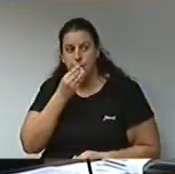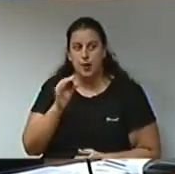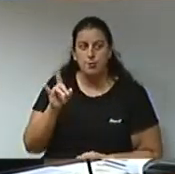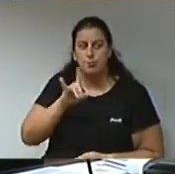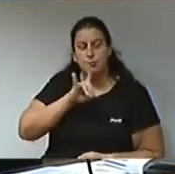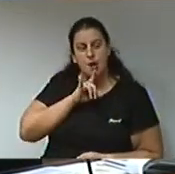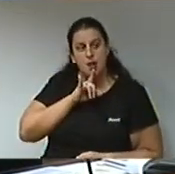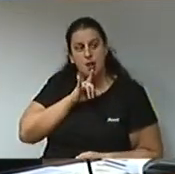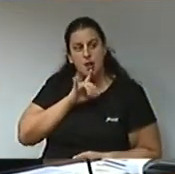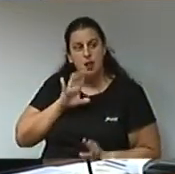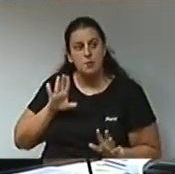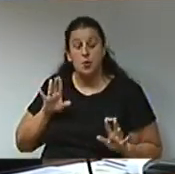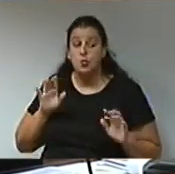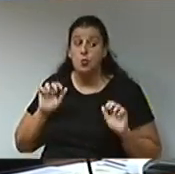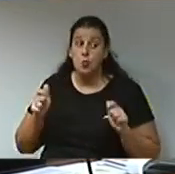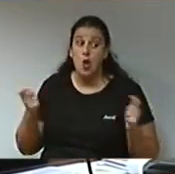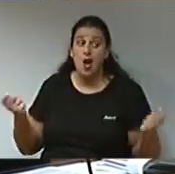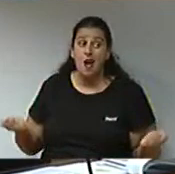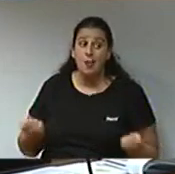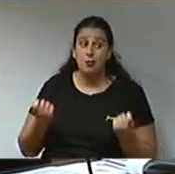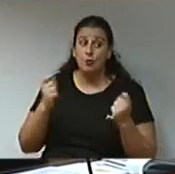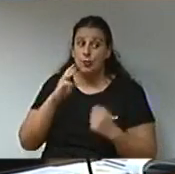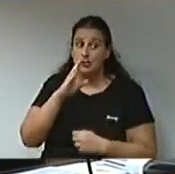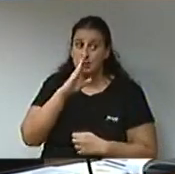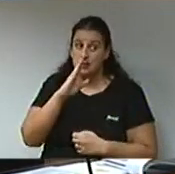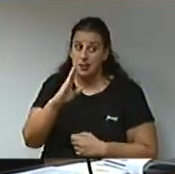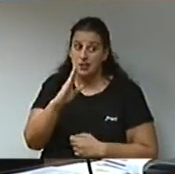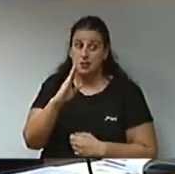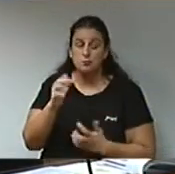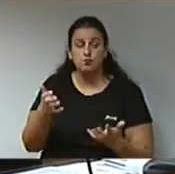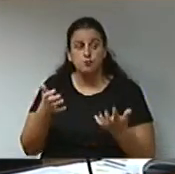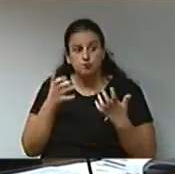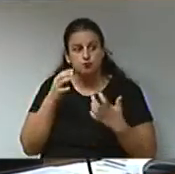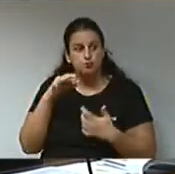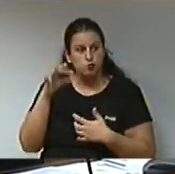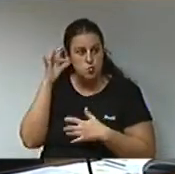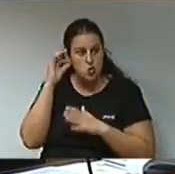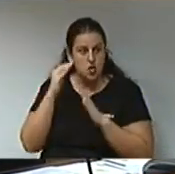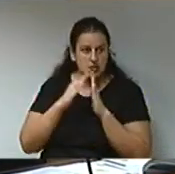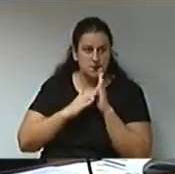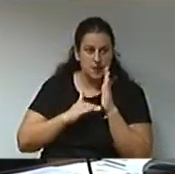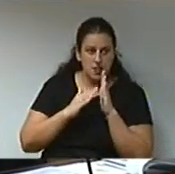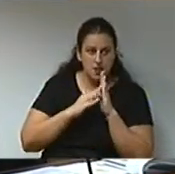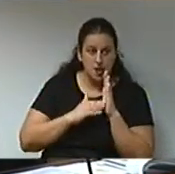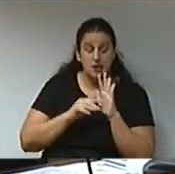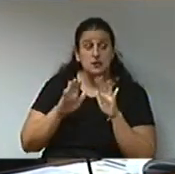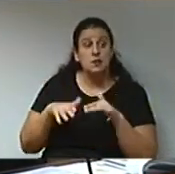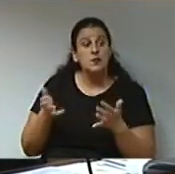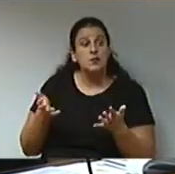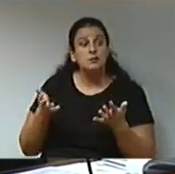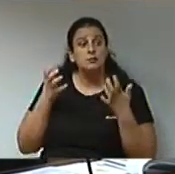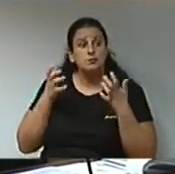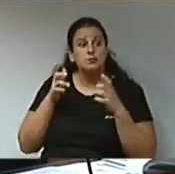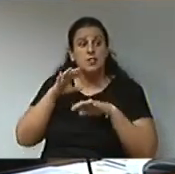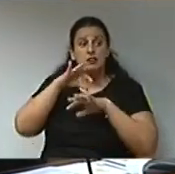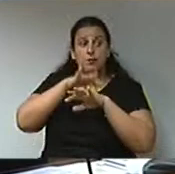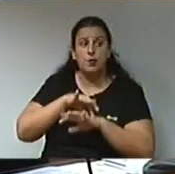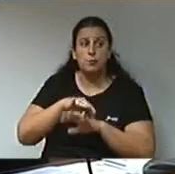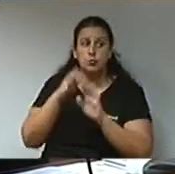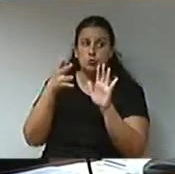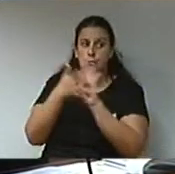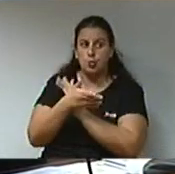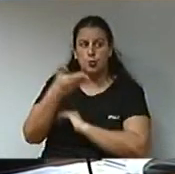anunciado acciones directas que van a beneficiar a las mujeres valencianas, que van a beneficiar, en definitiva, también a los enfermos crónicos, que